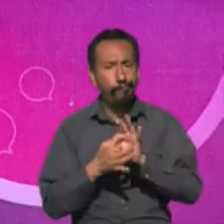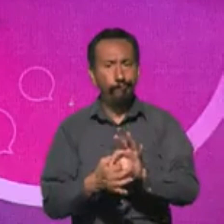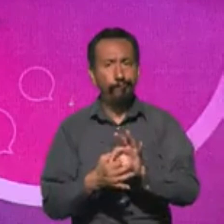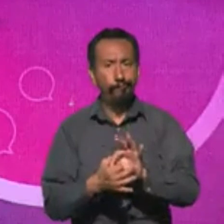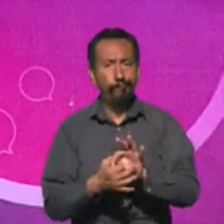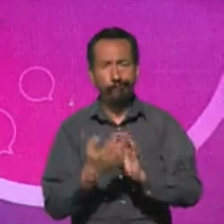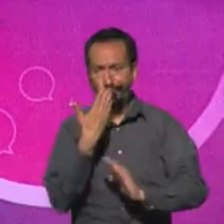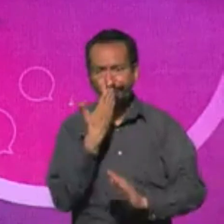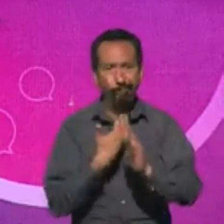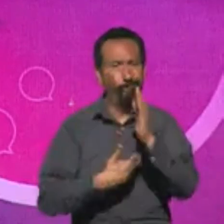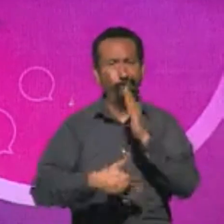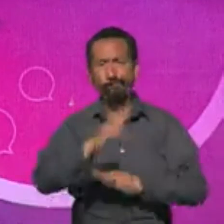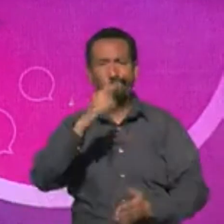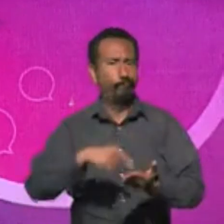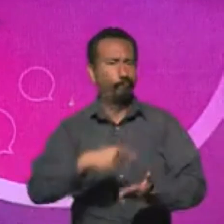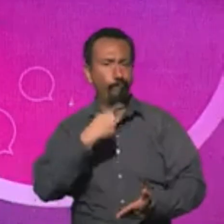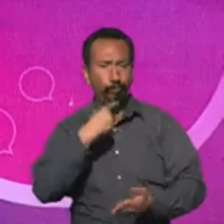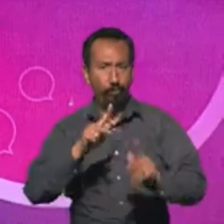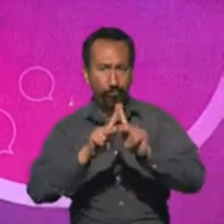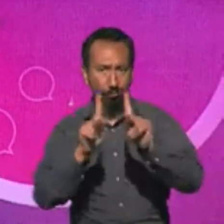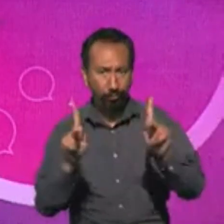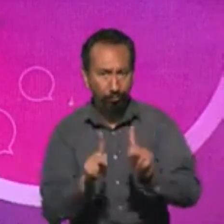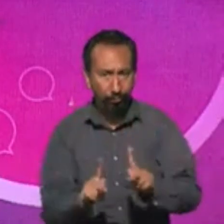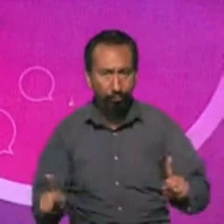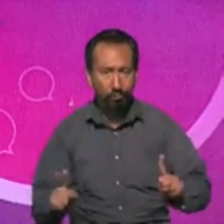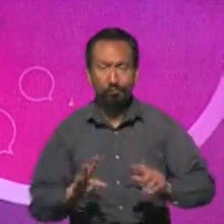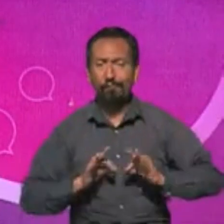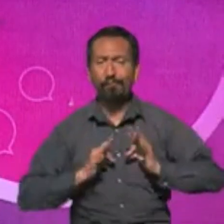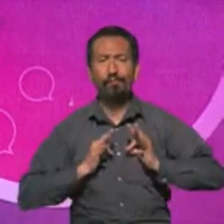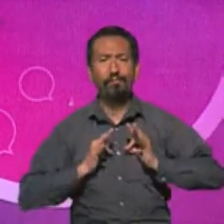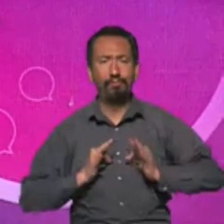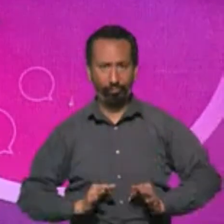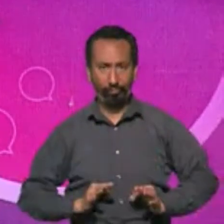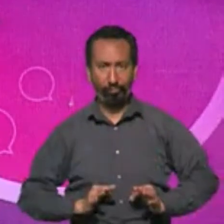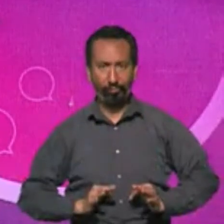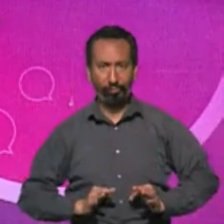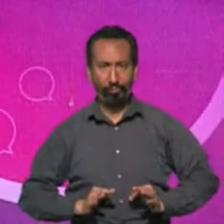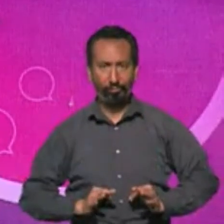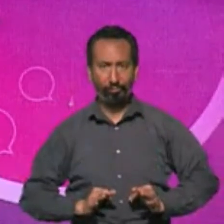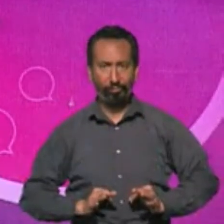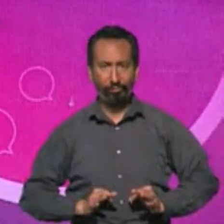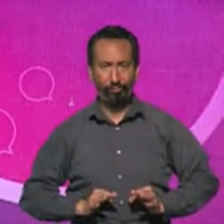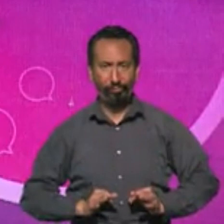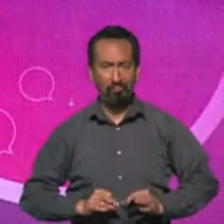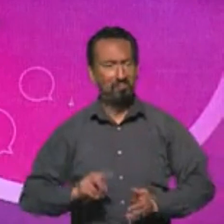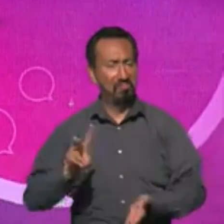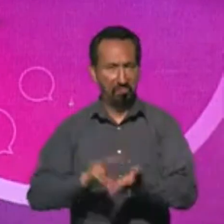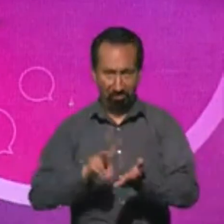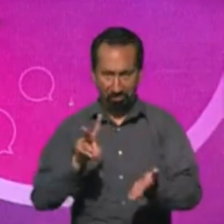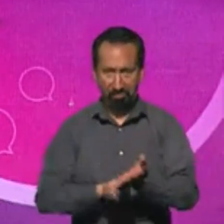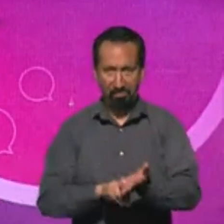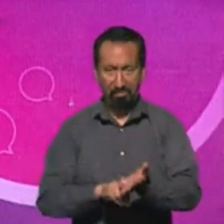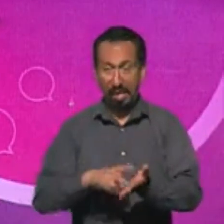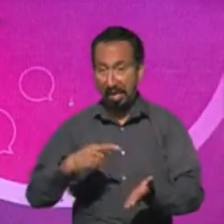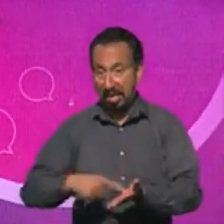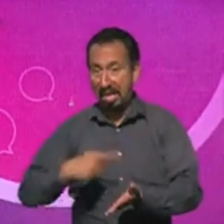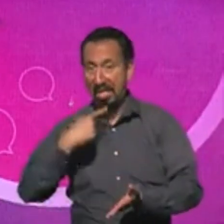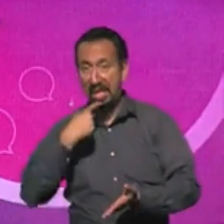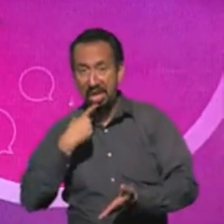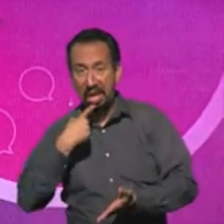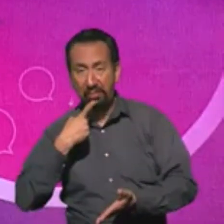construyendo un celay en paz tranquila y de oportunidades una Celaya grande y con